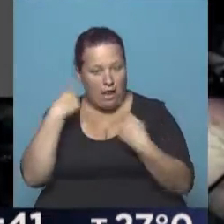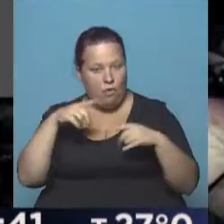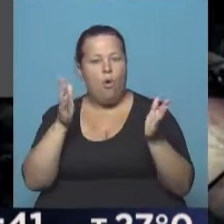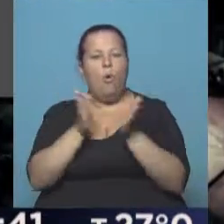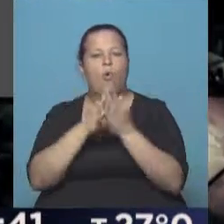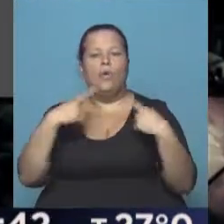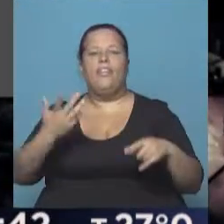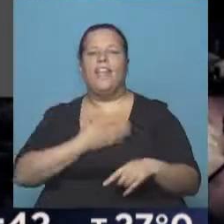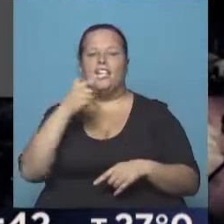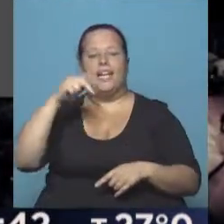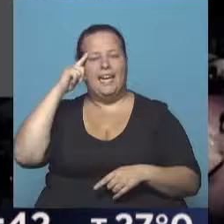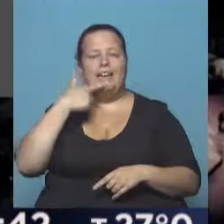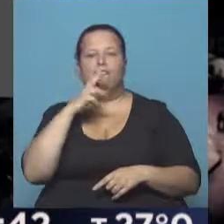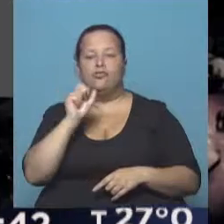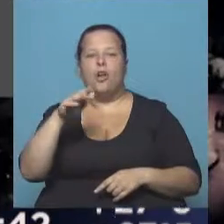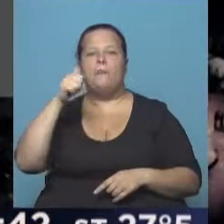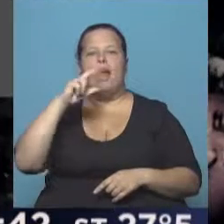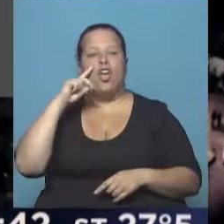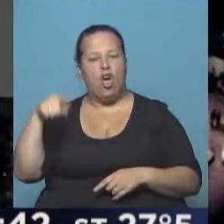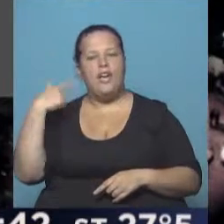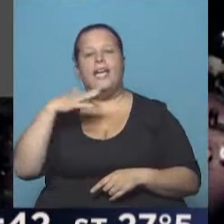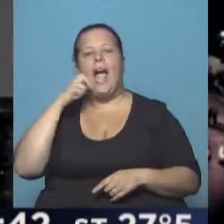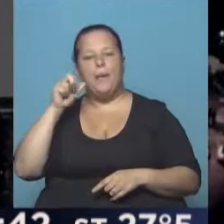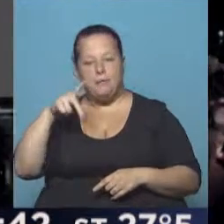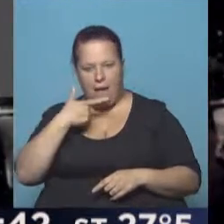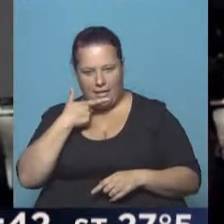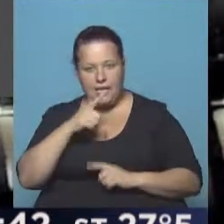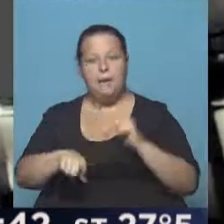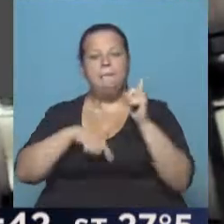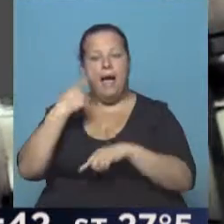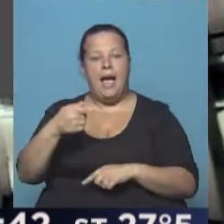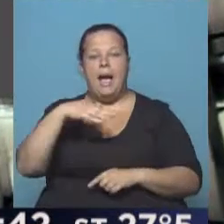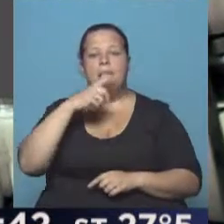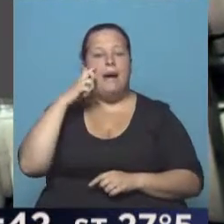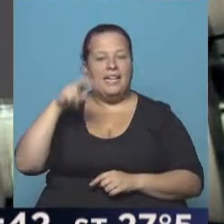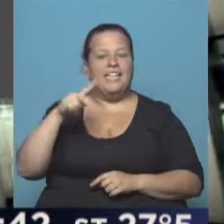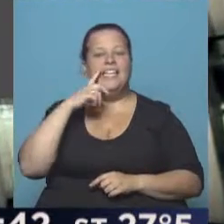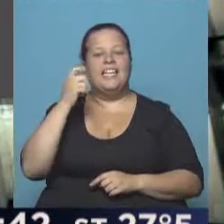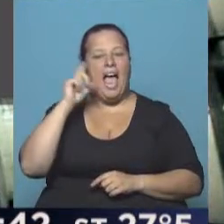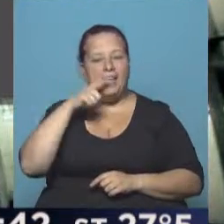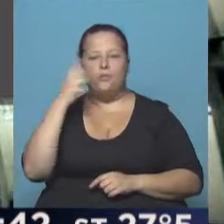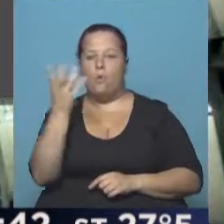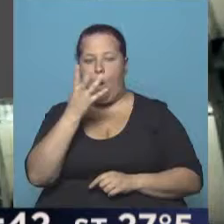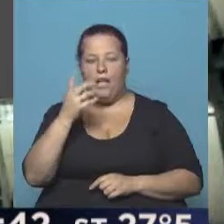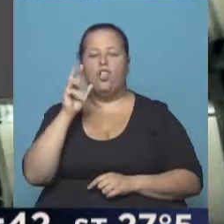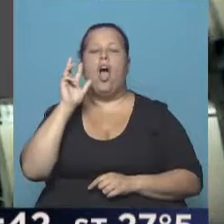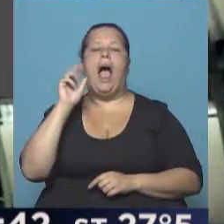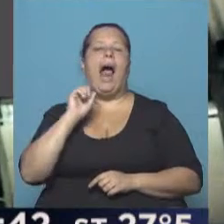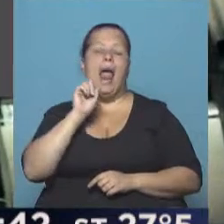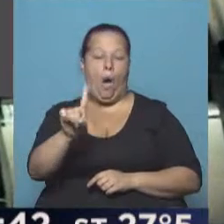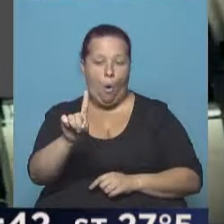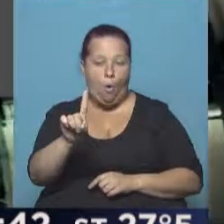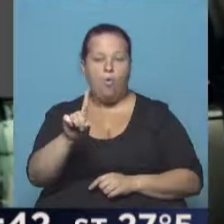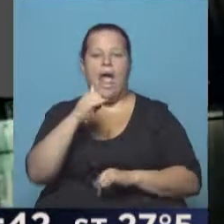orquesta dirigida por Néstor Marconi y Javier Mas. Mañana, Martín Yáñez Cuarteto, es a las 13 en